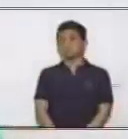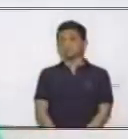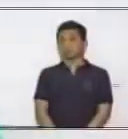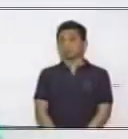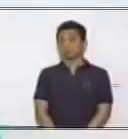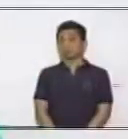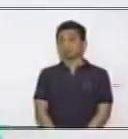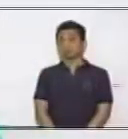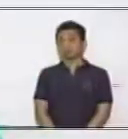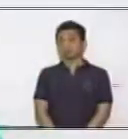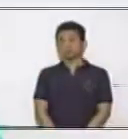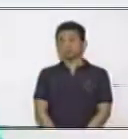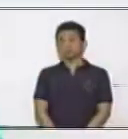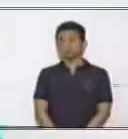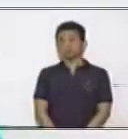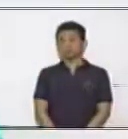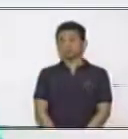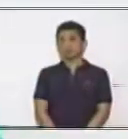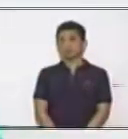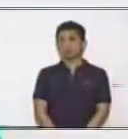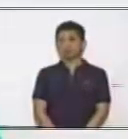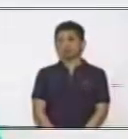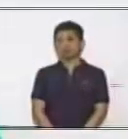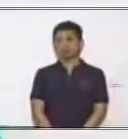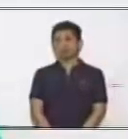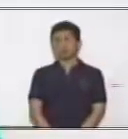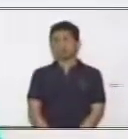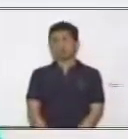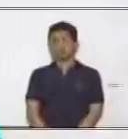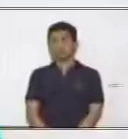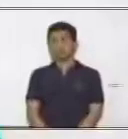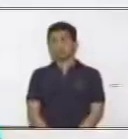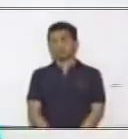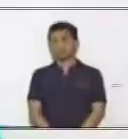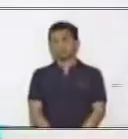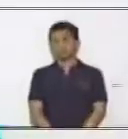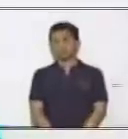Obtusángulo. Y ahí lo tenemos.